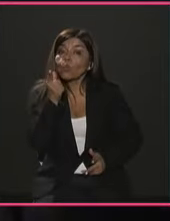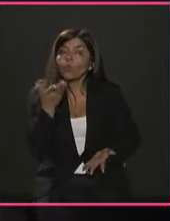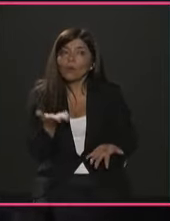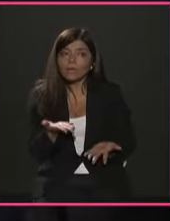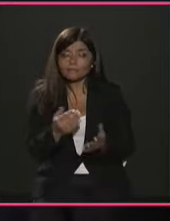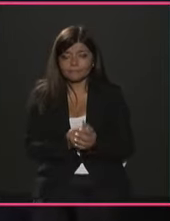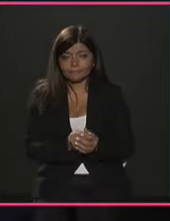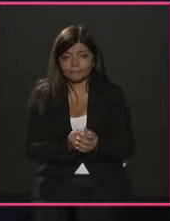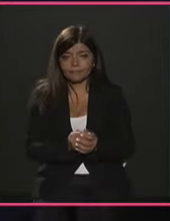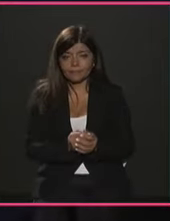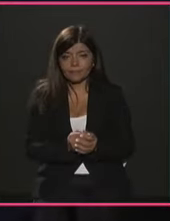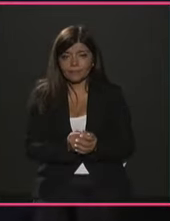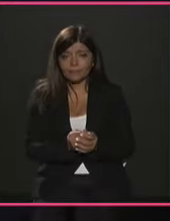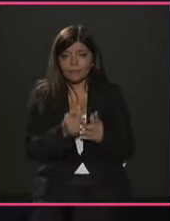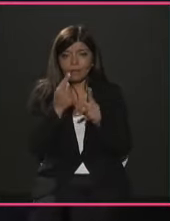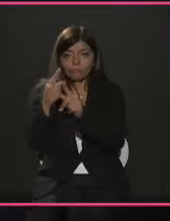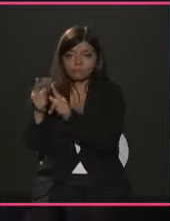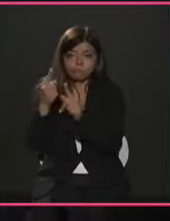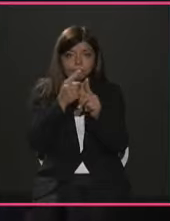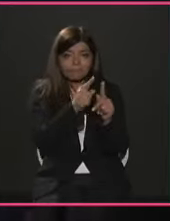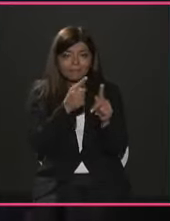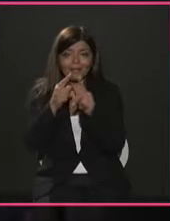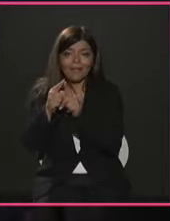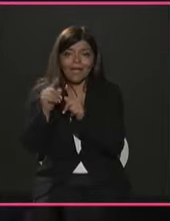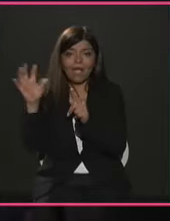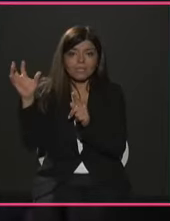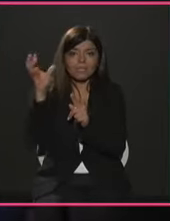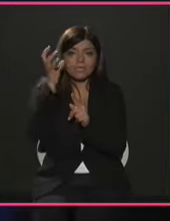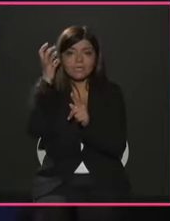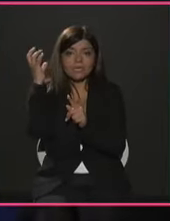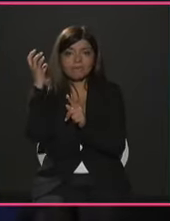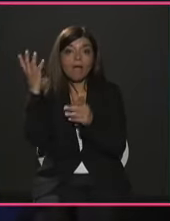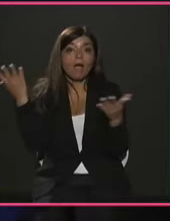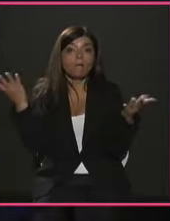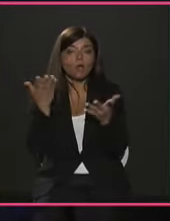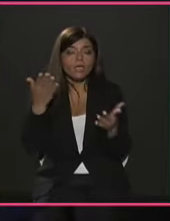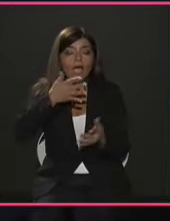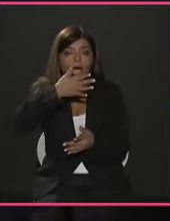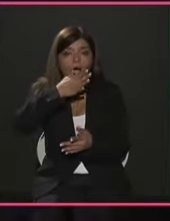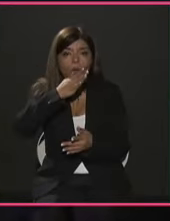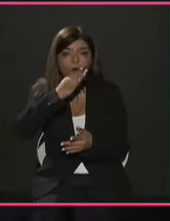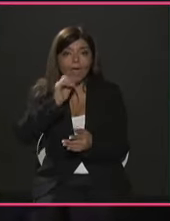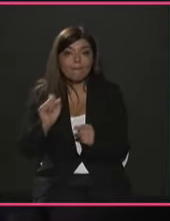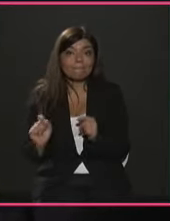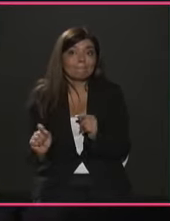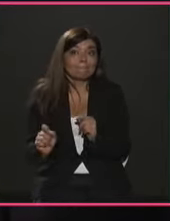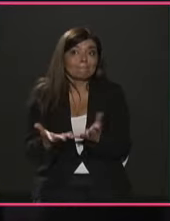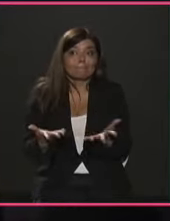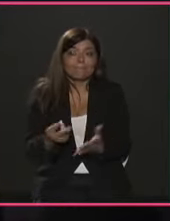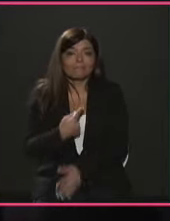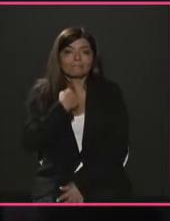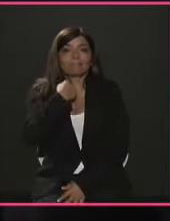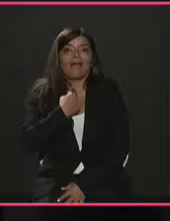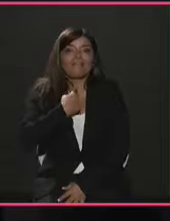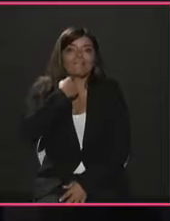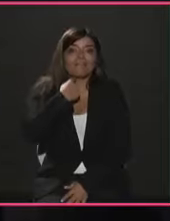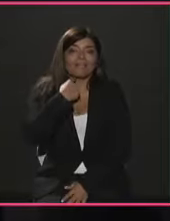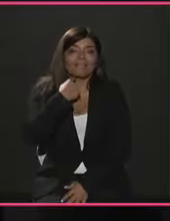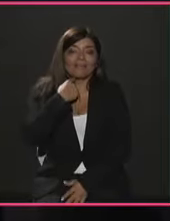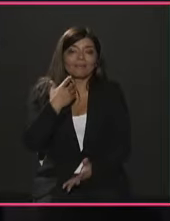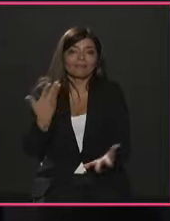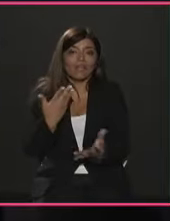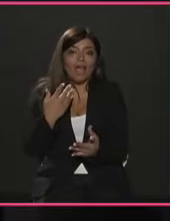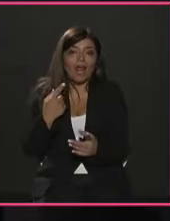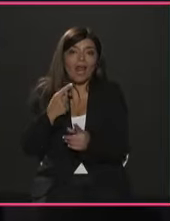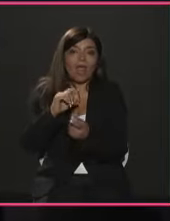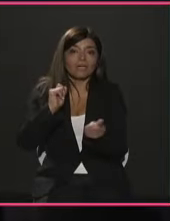principales la variabilidad del clima debido a que el agua es la primera víctima de la del cambio climático